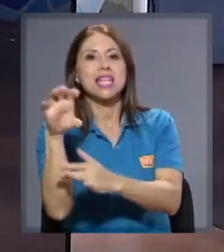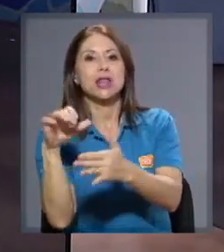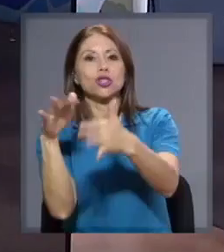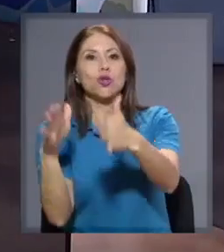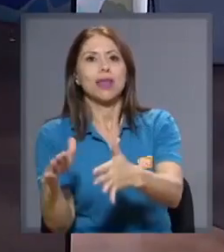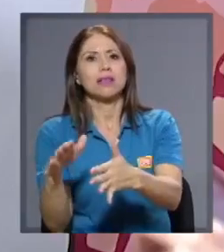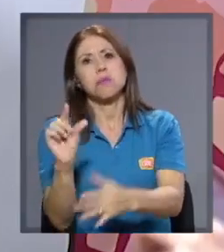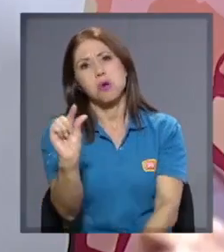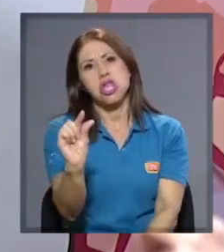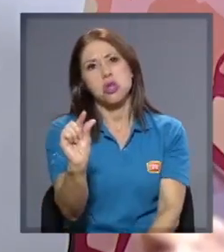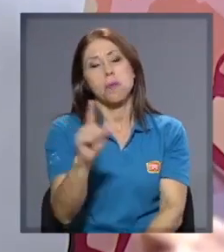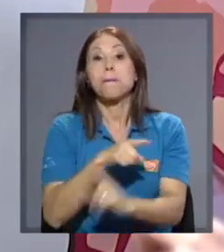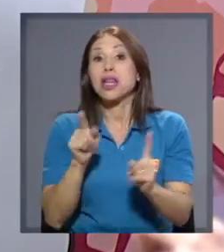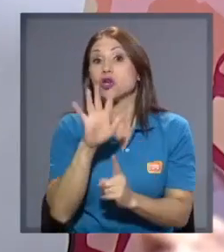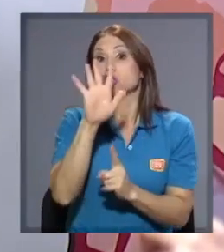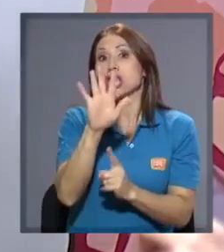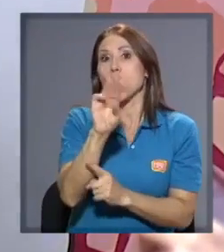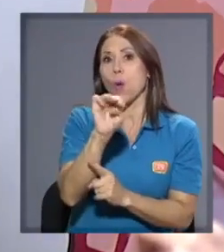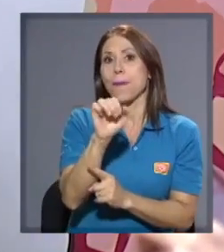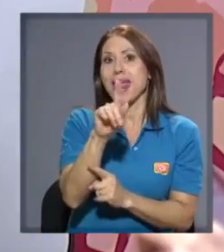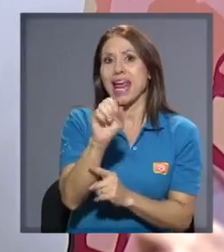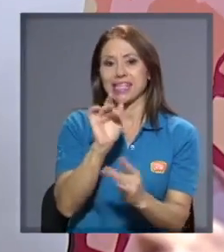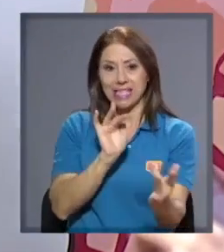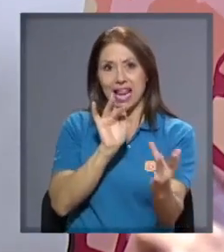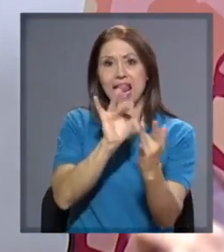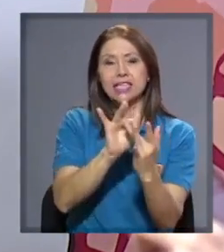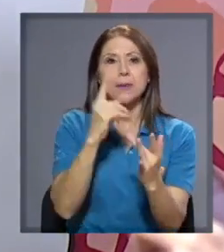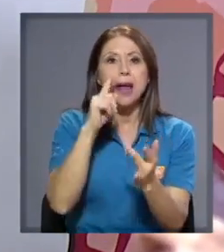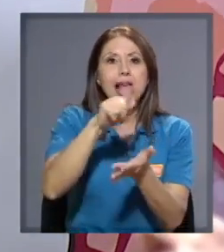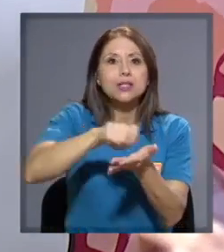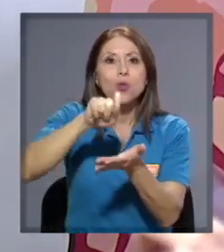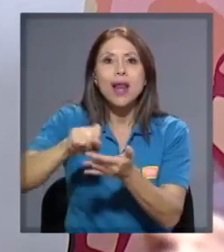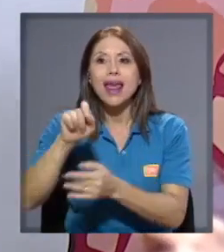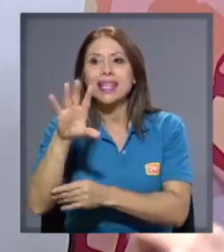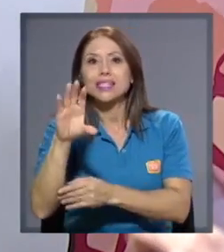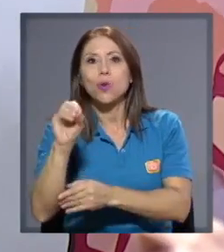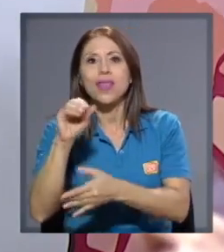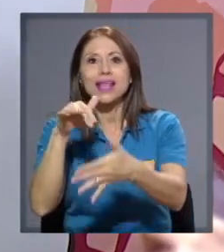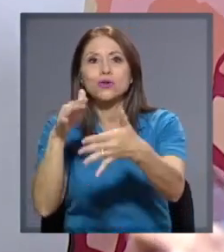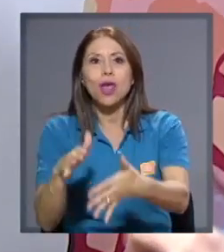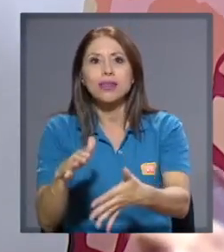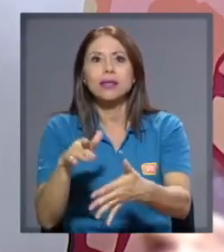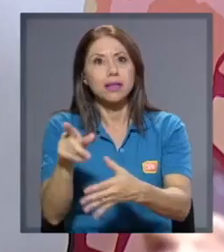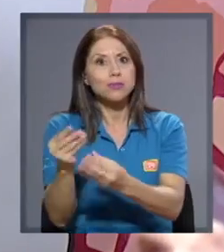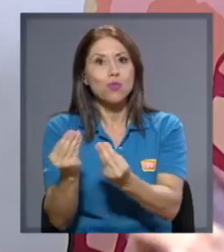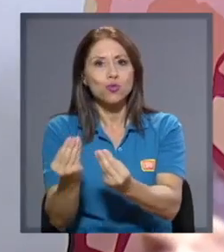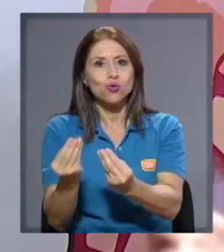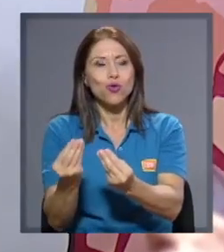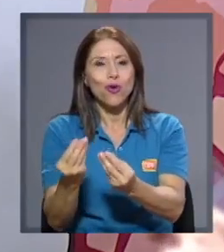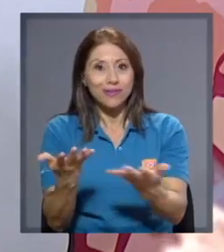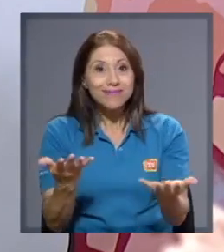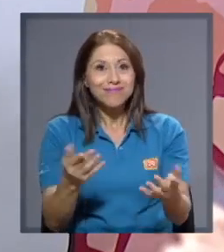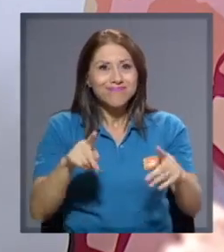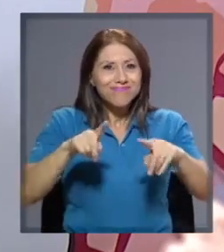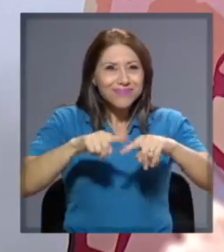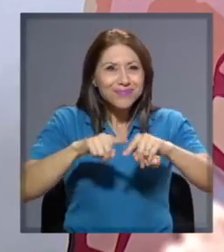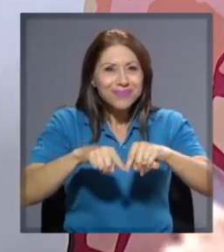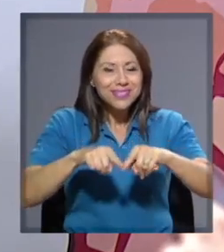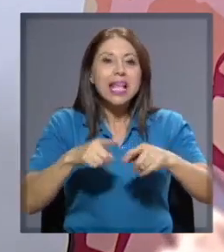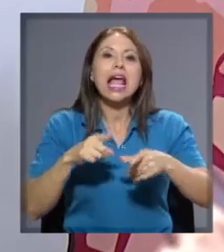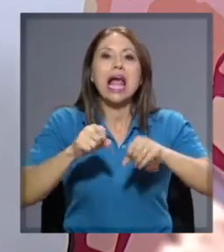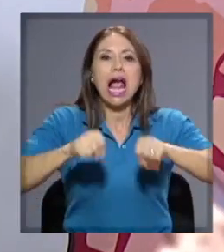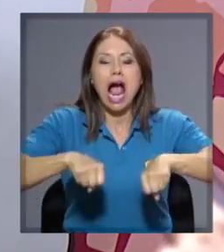podemos tener un enlace de 5 megas para una escuela de 50 estudiantes y es mucho entonces la capacidad